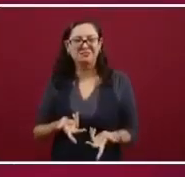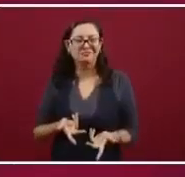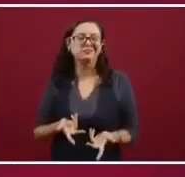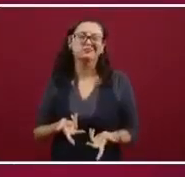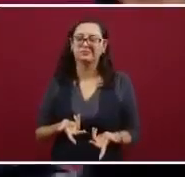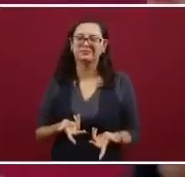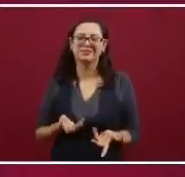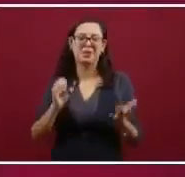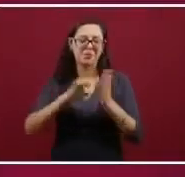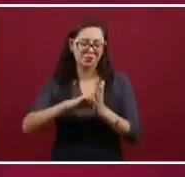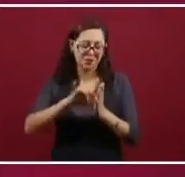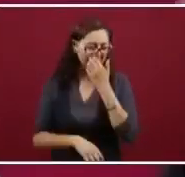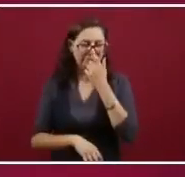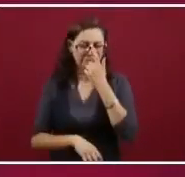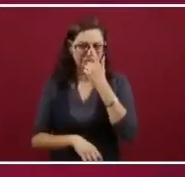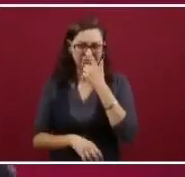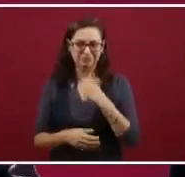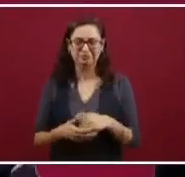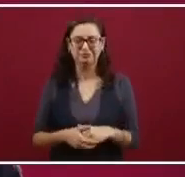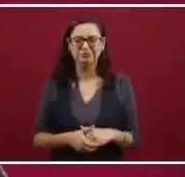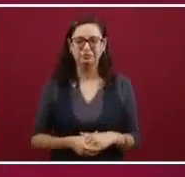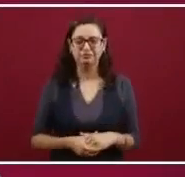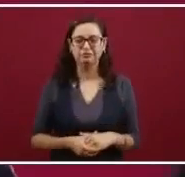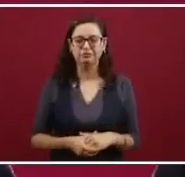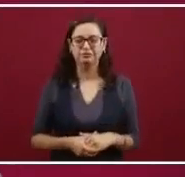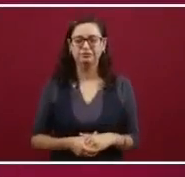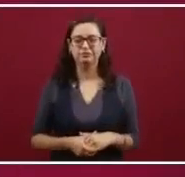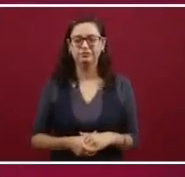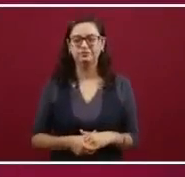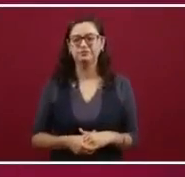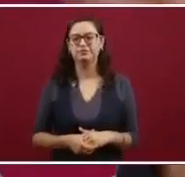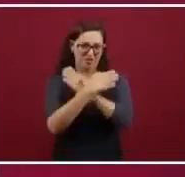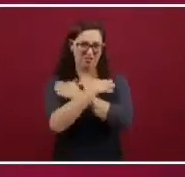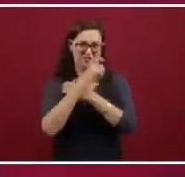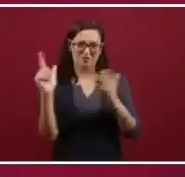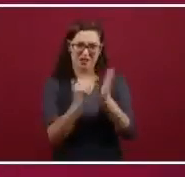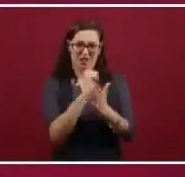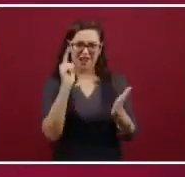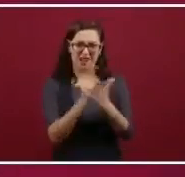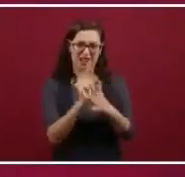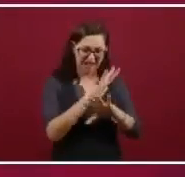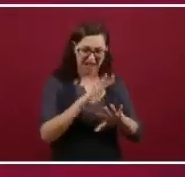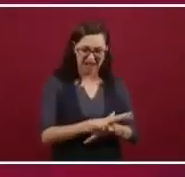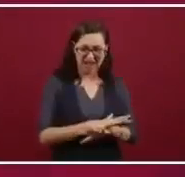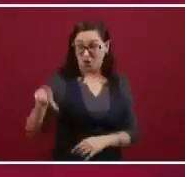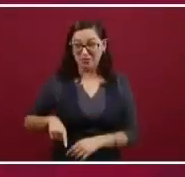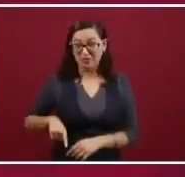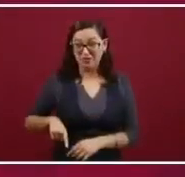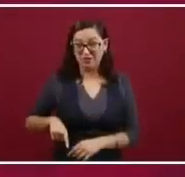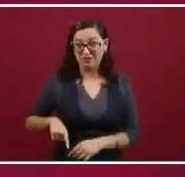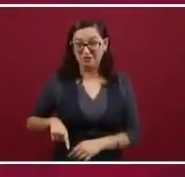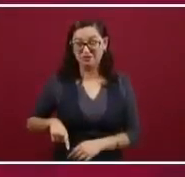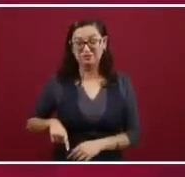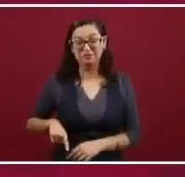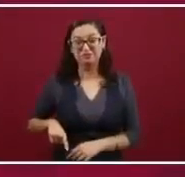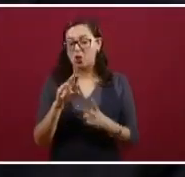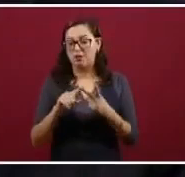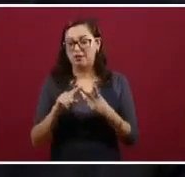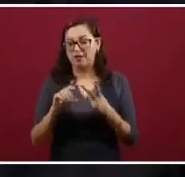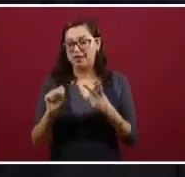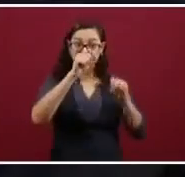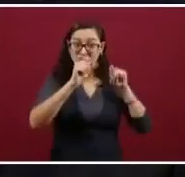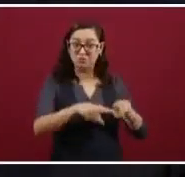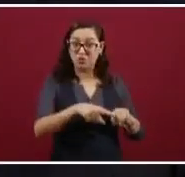casos en donde impusieron la mal llamada reforma educativa Y los mismos del gobierno, de gobernación y de la